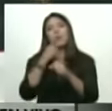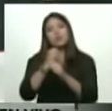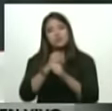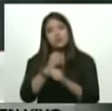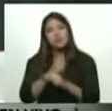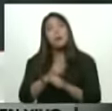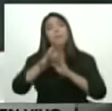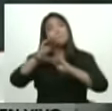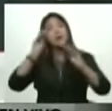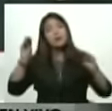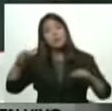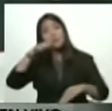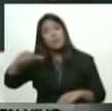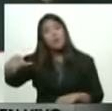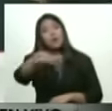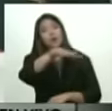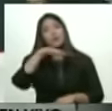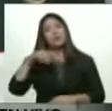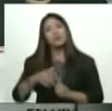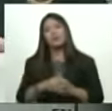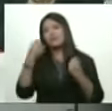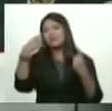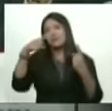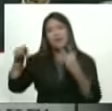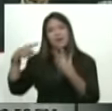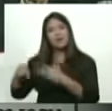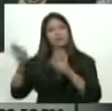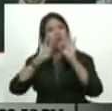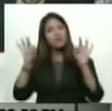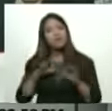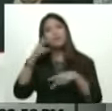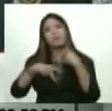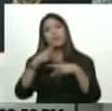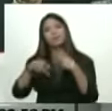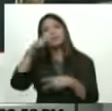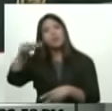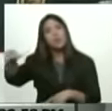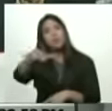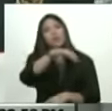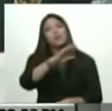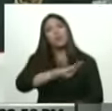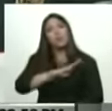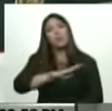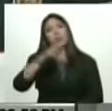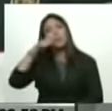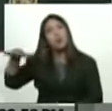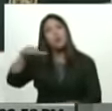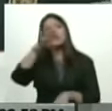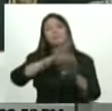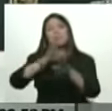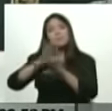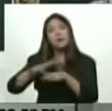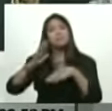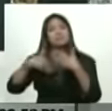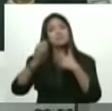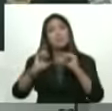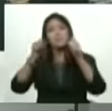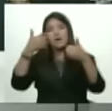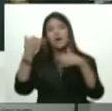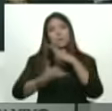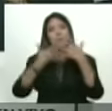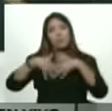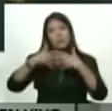para convocar al poder popular y las diferentes formas de producción desde el pueblo y para el pueblo, para convocar y reactivar el sector